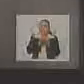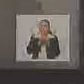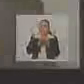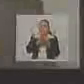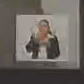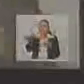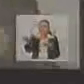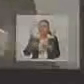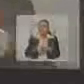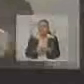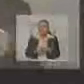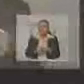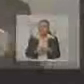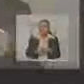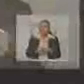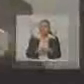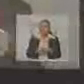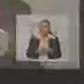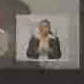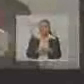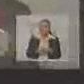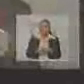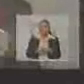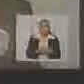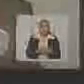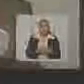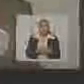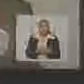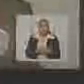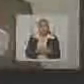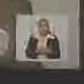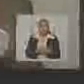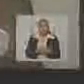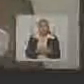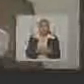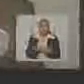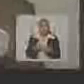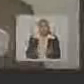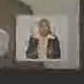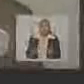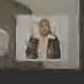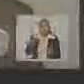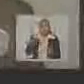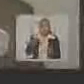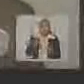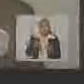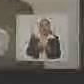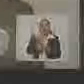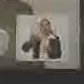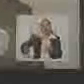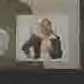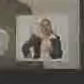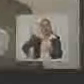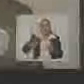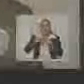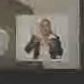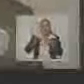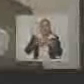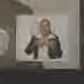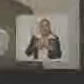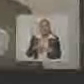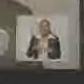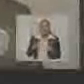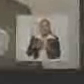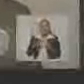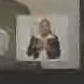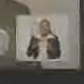Adelante. El reto es constituir un gobierno modelo. ¿Y cuál es? No es tan complejo